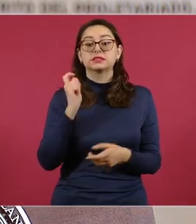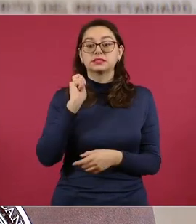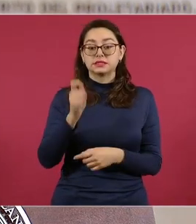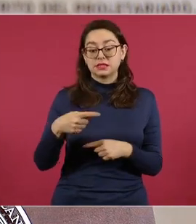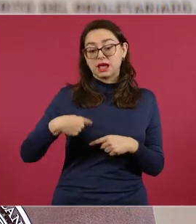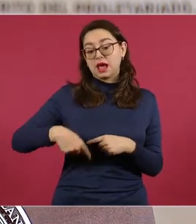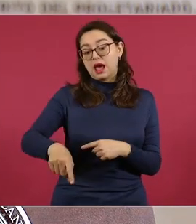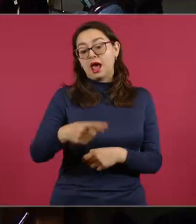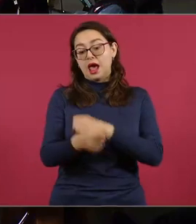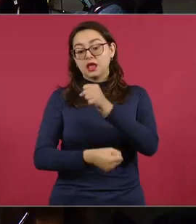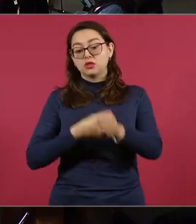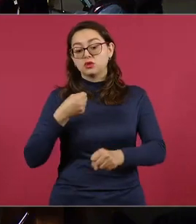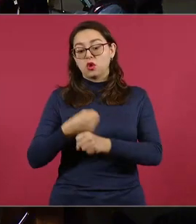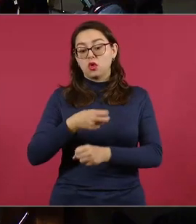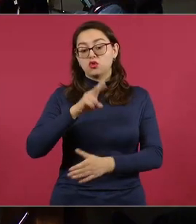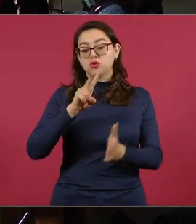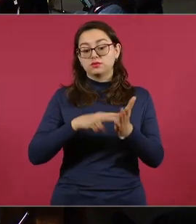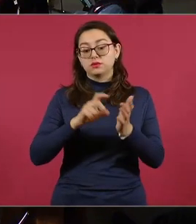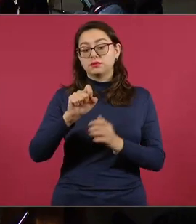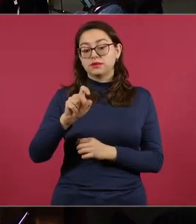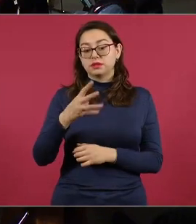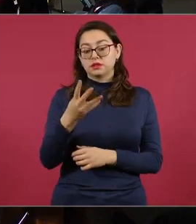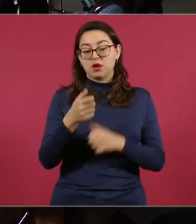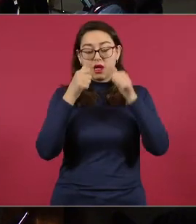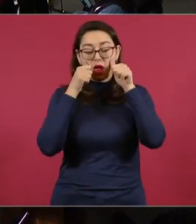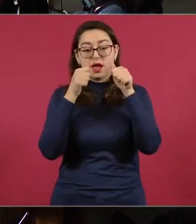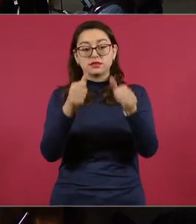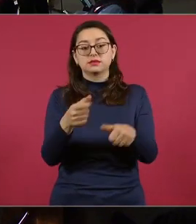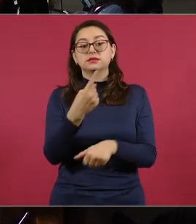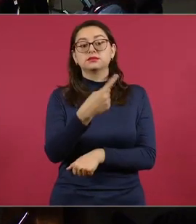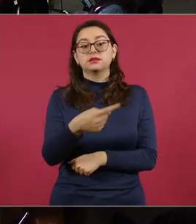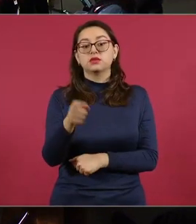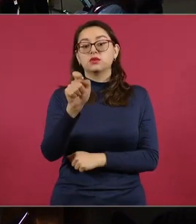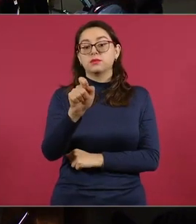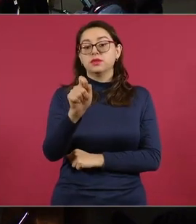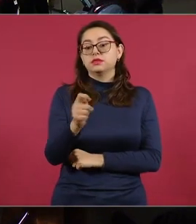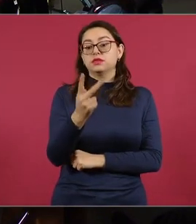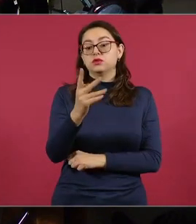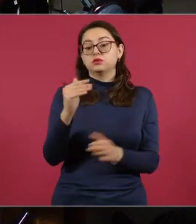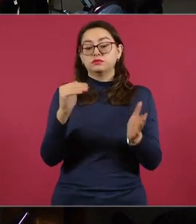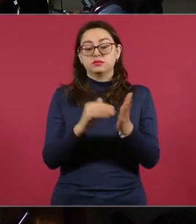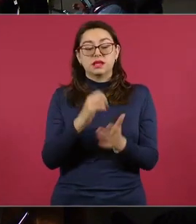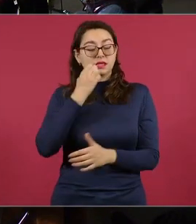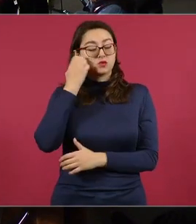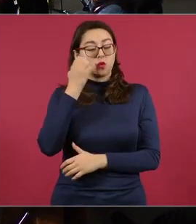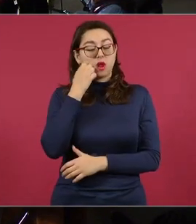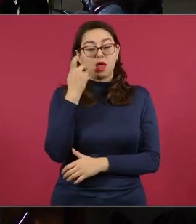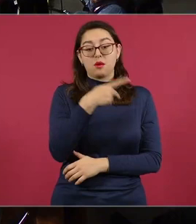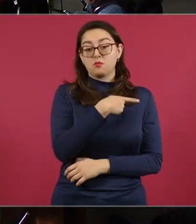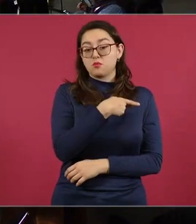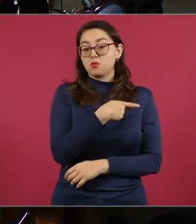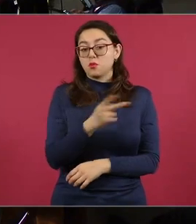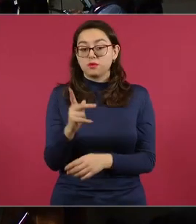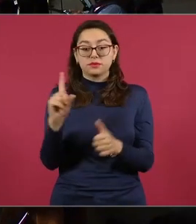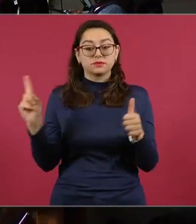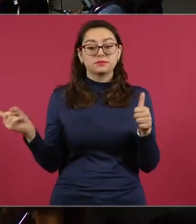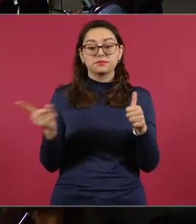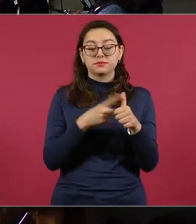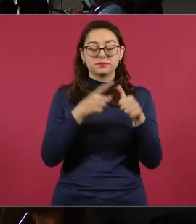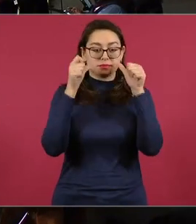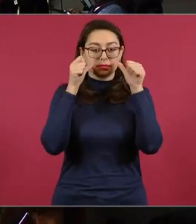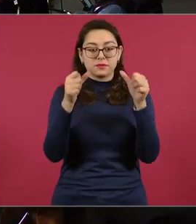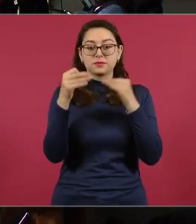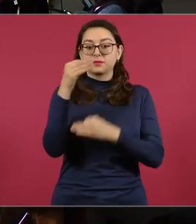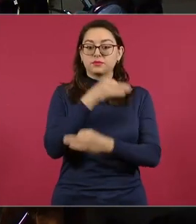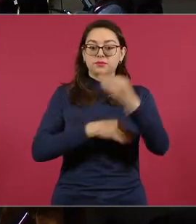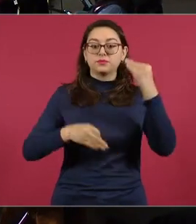en 2024 vamos a tener cerca de 122.000 escuelas prioritarias, donde atenderemos a todas y a todos los niños que